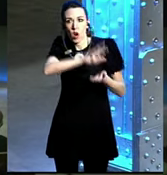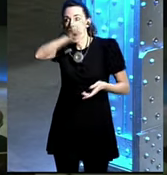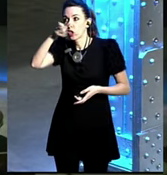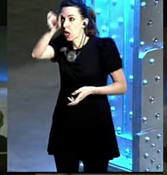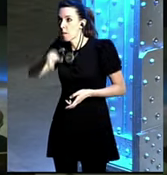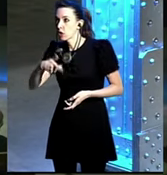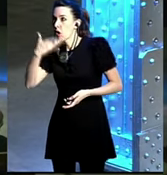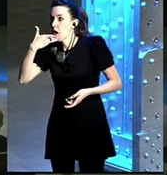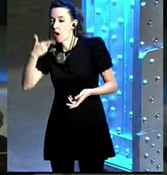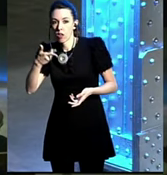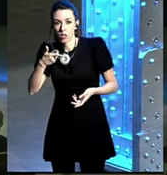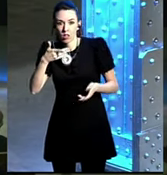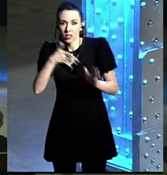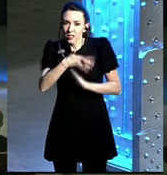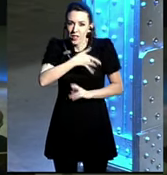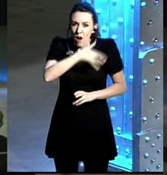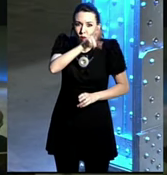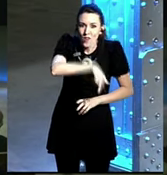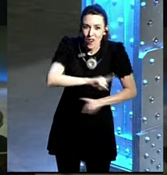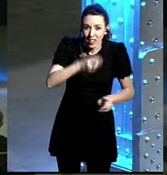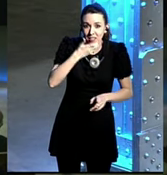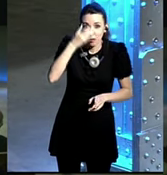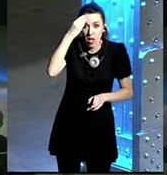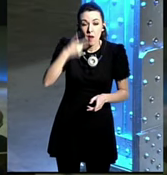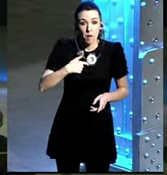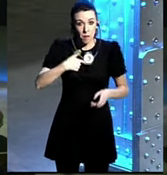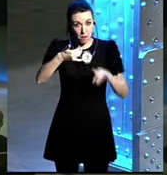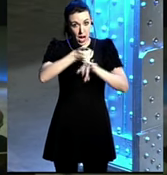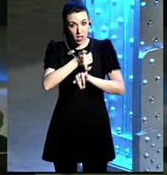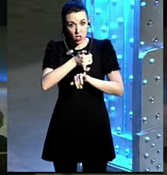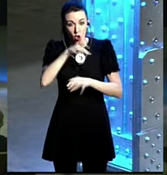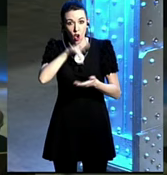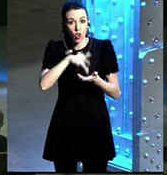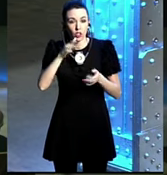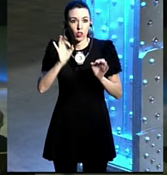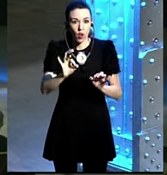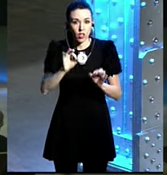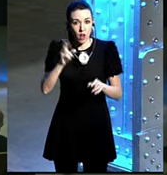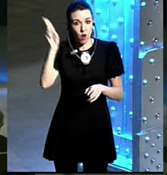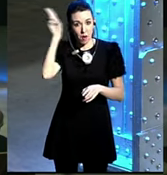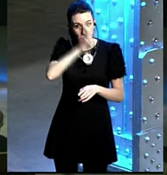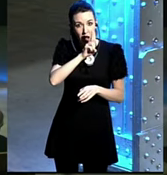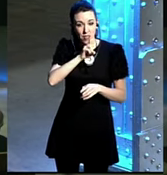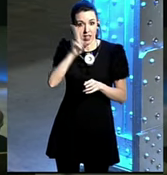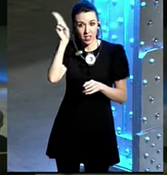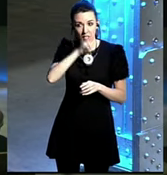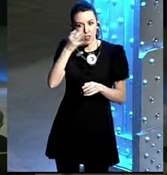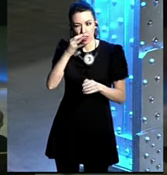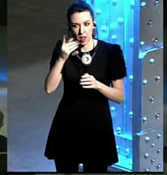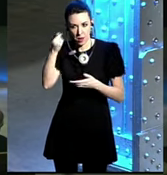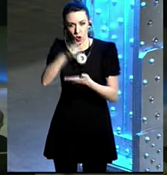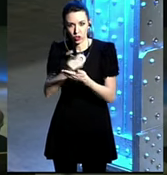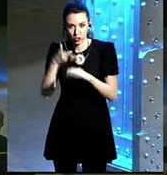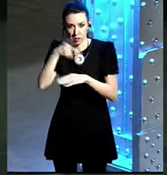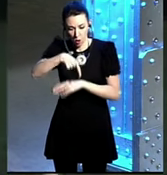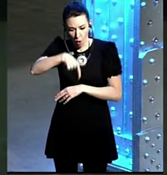a otra persona. No sería amor si pensaras eso. Mi marido estaba en un punto en Madrid y de hecho tienen que